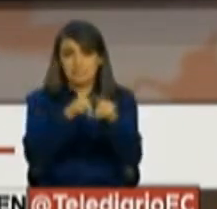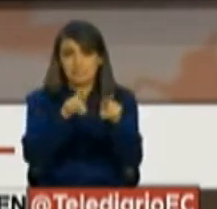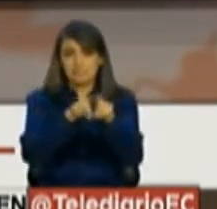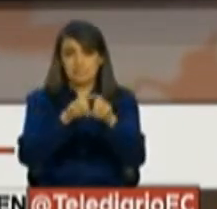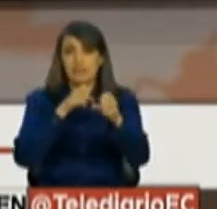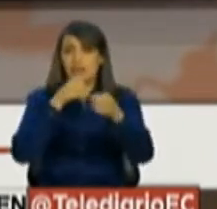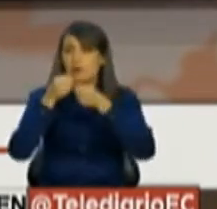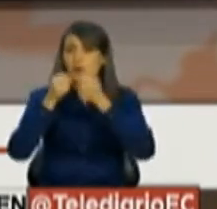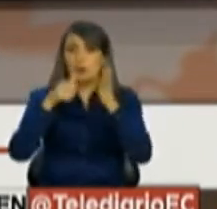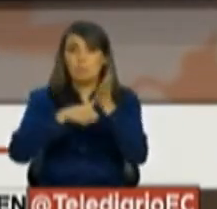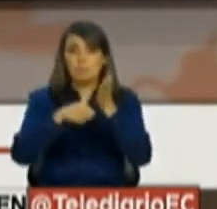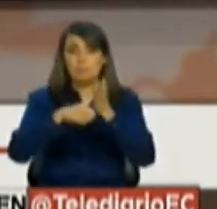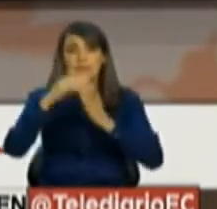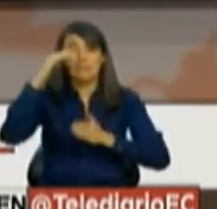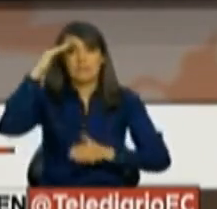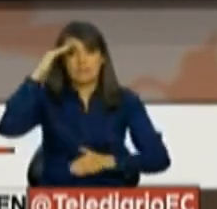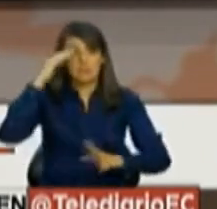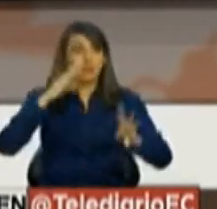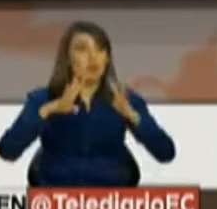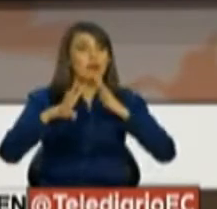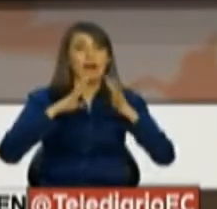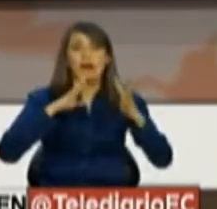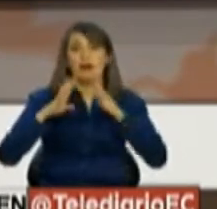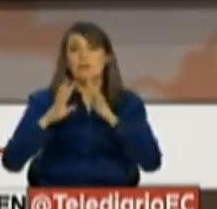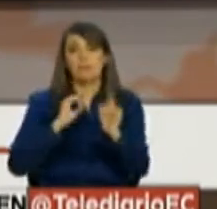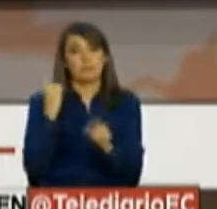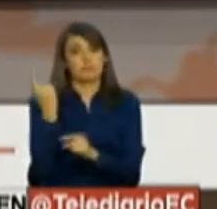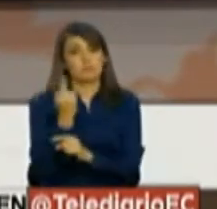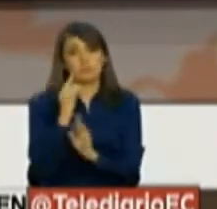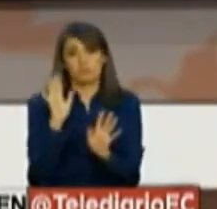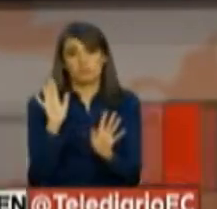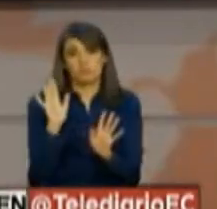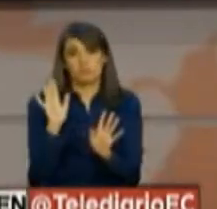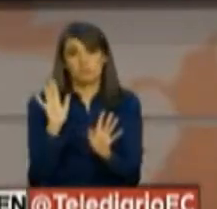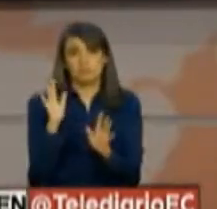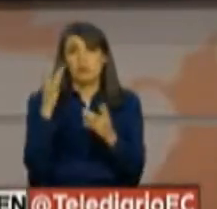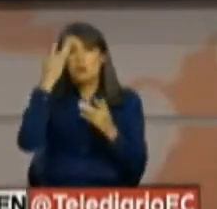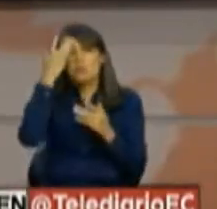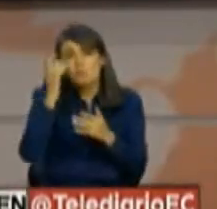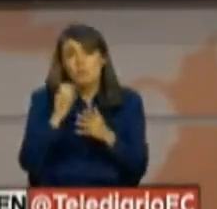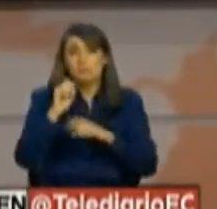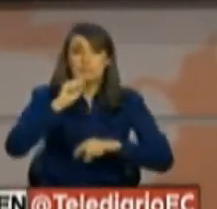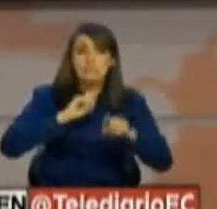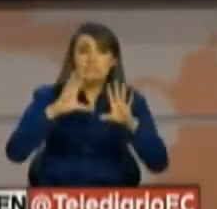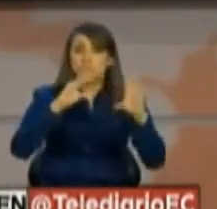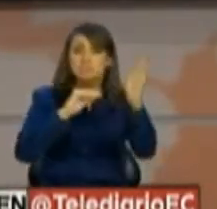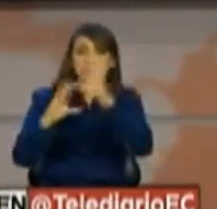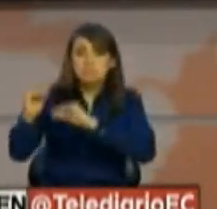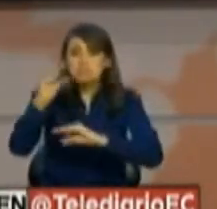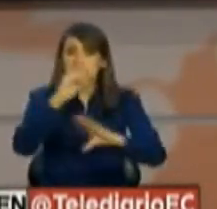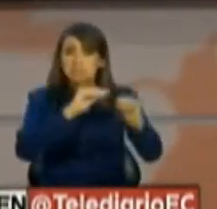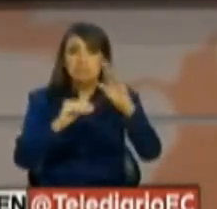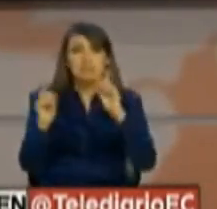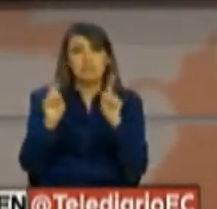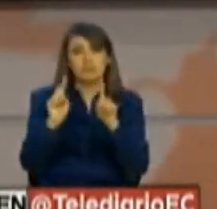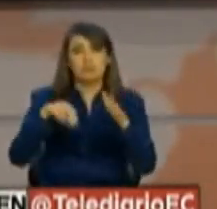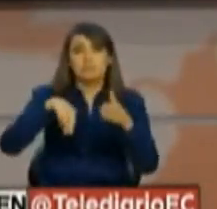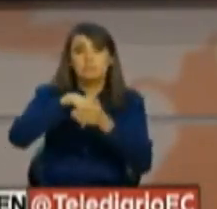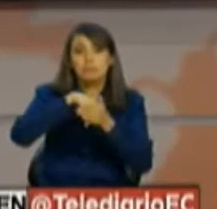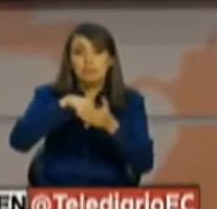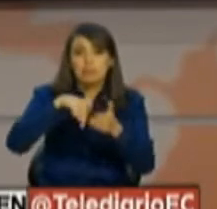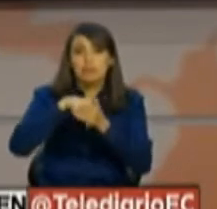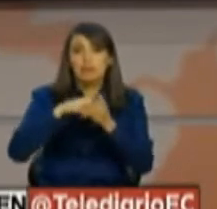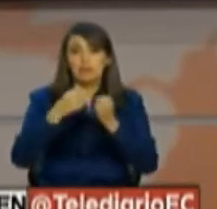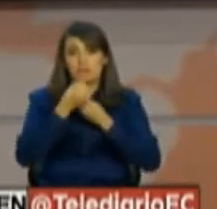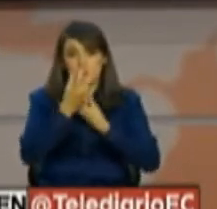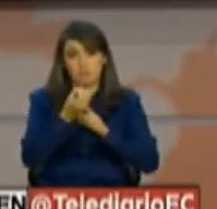secuestro es el ministro del Interior, César Navas. Es para no entorpecer las investigaciones. Más bien, el tema